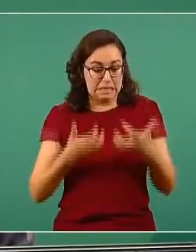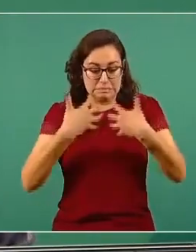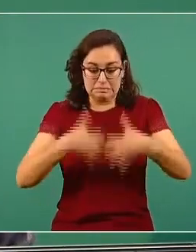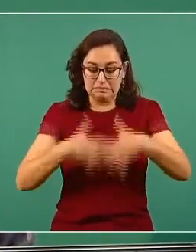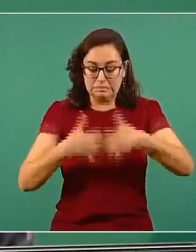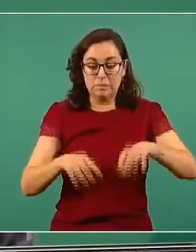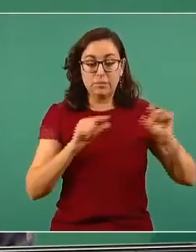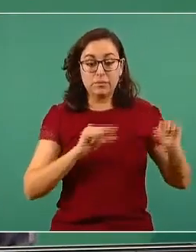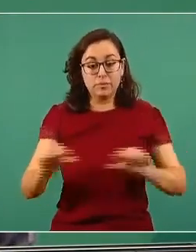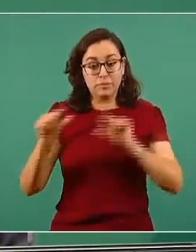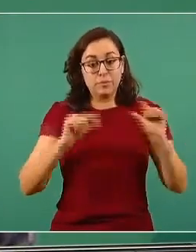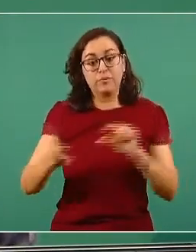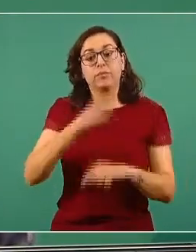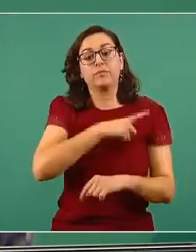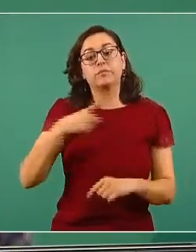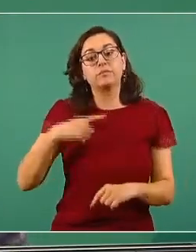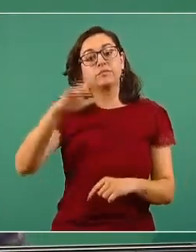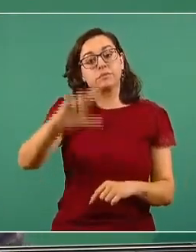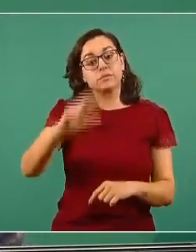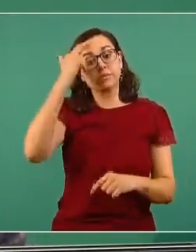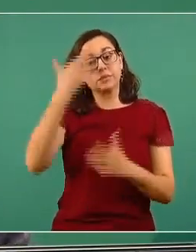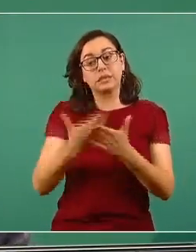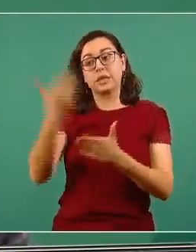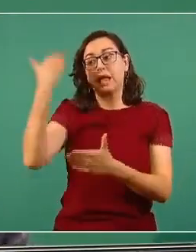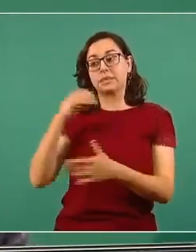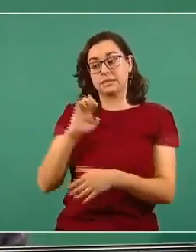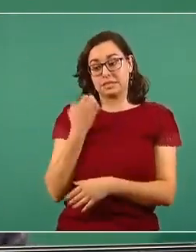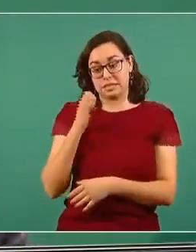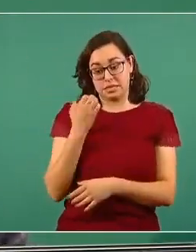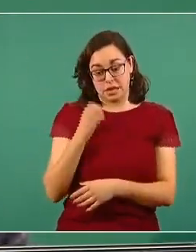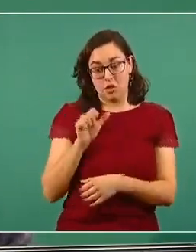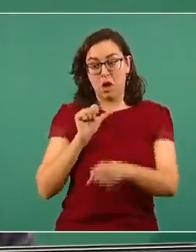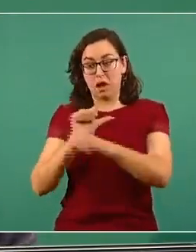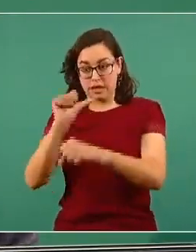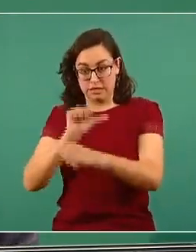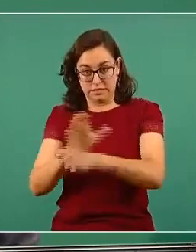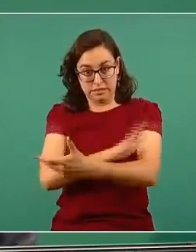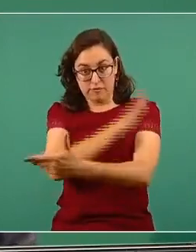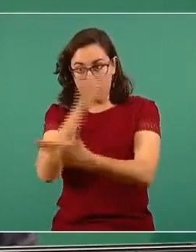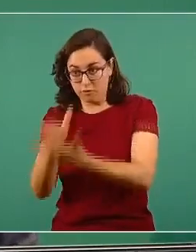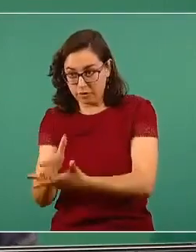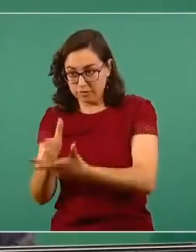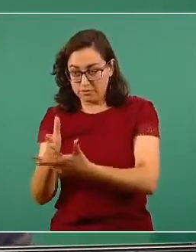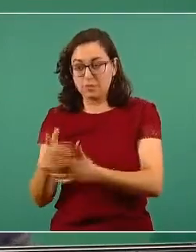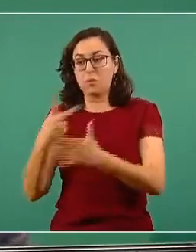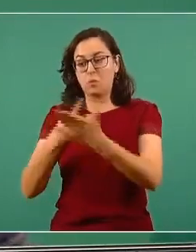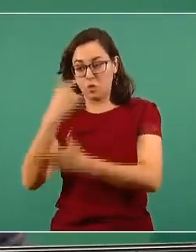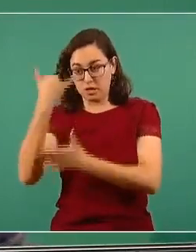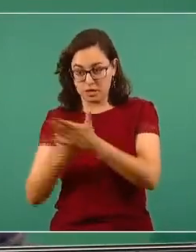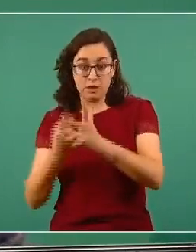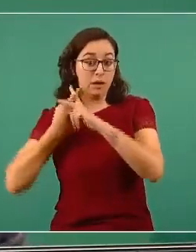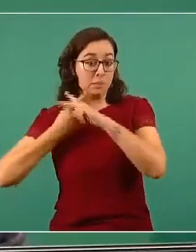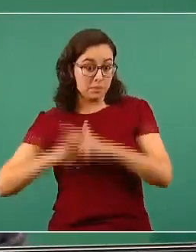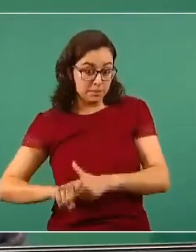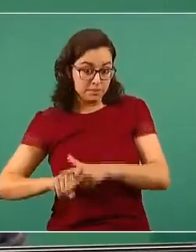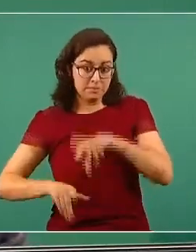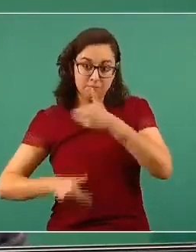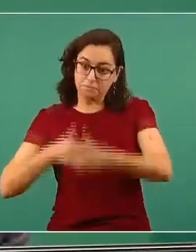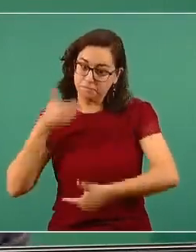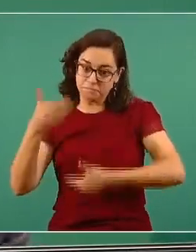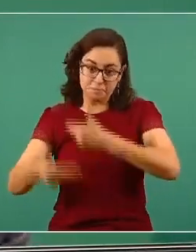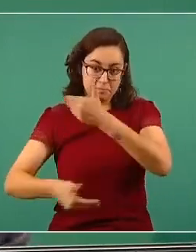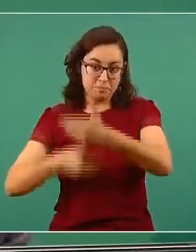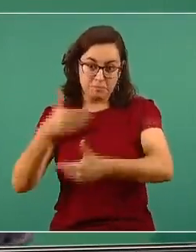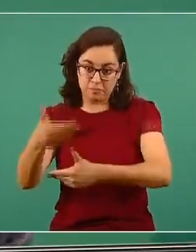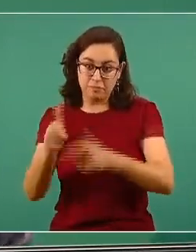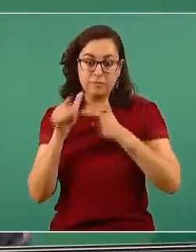recordarán, empezó a plantear en enero cuando fuimos a la visita a Argentina y a partir de ahí le fuimos dando seguimiento en el gobierno de